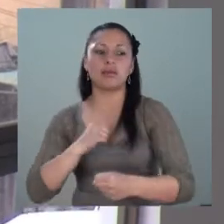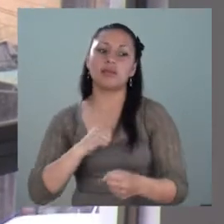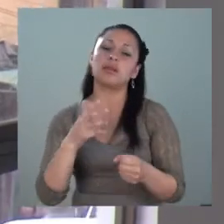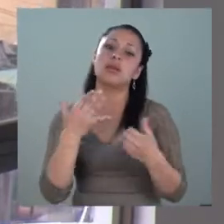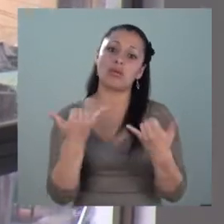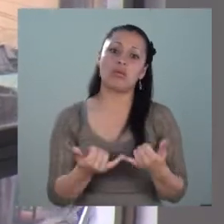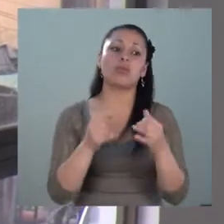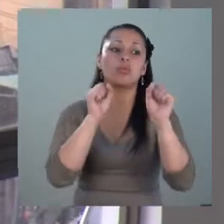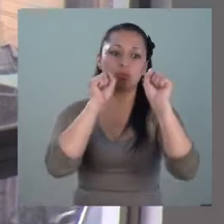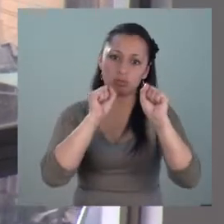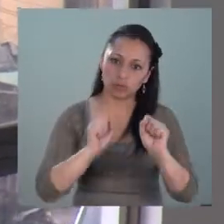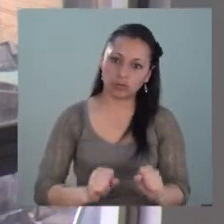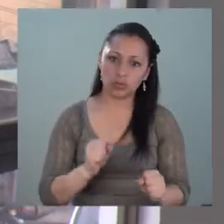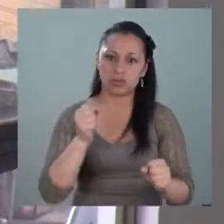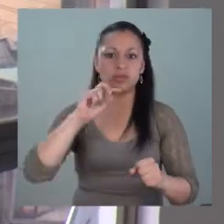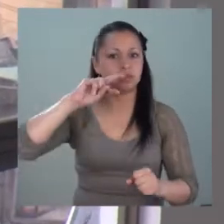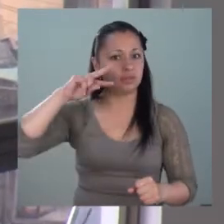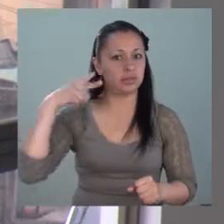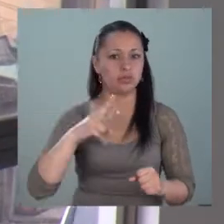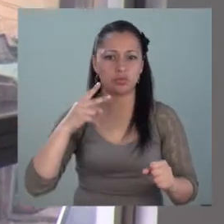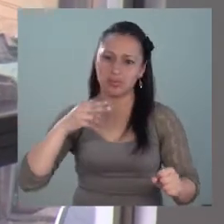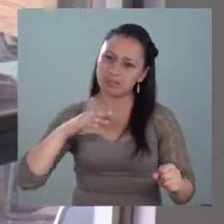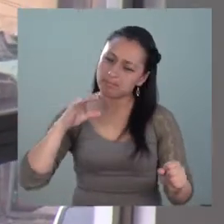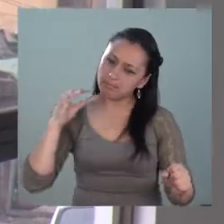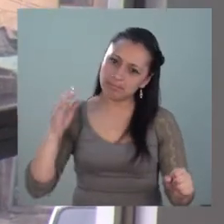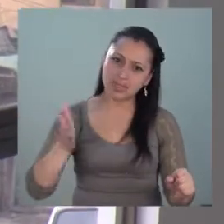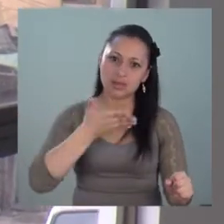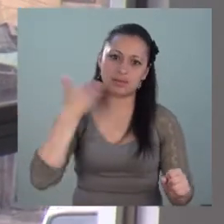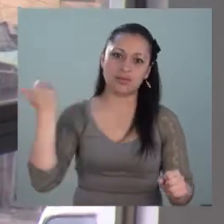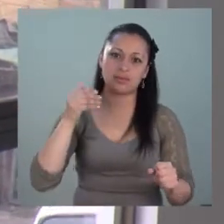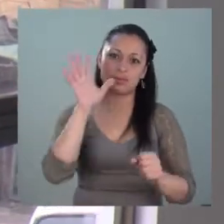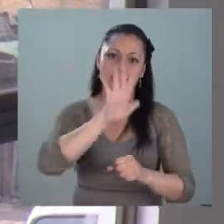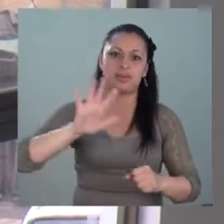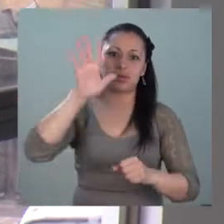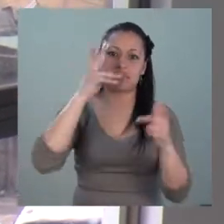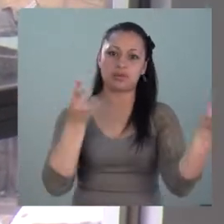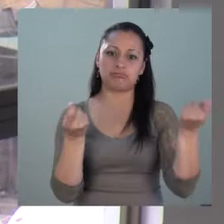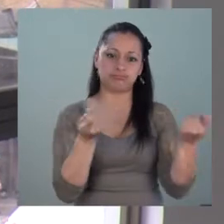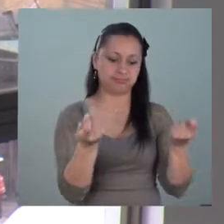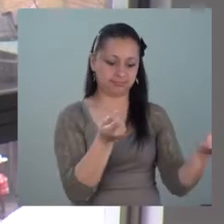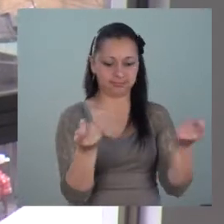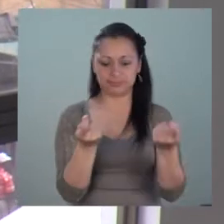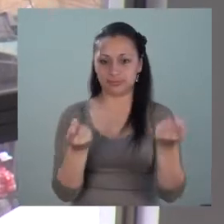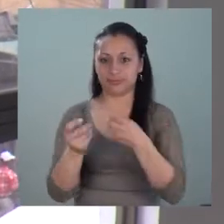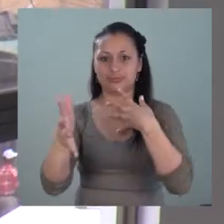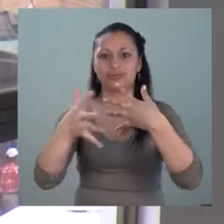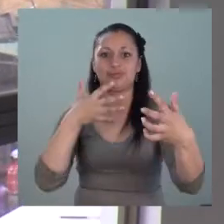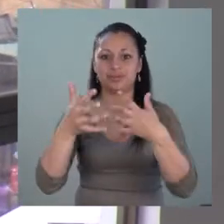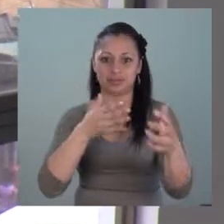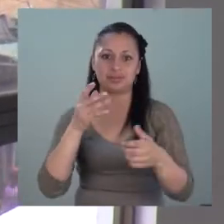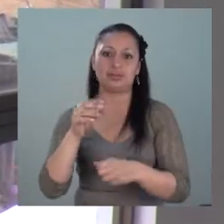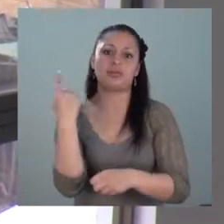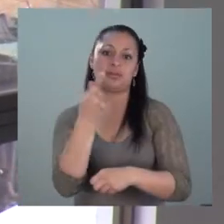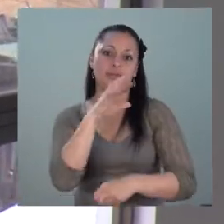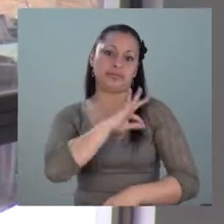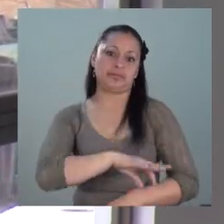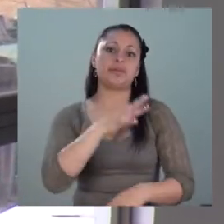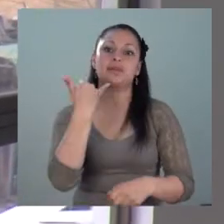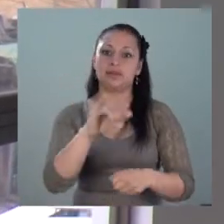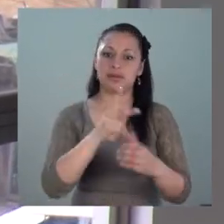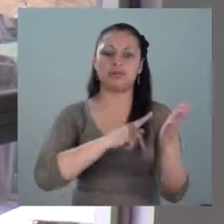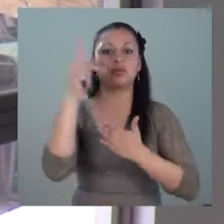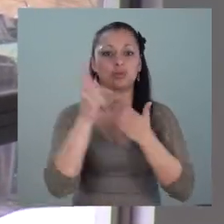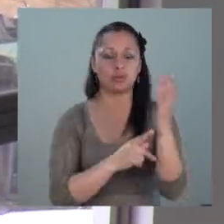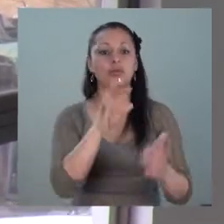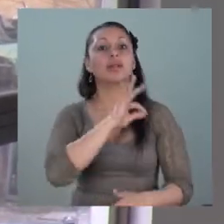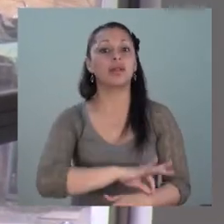sin duda nos ubica hoy como el segundo mejor departamento manejando los recursos de regalías,